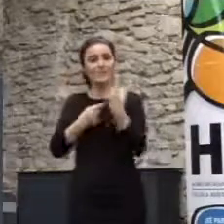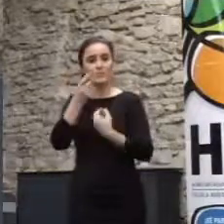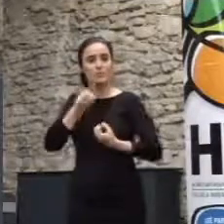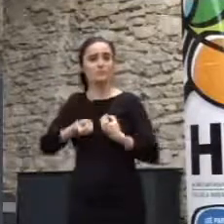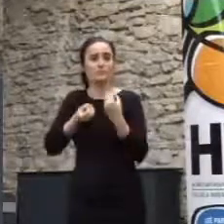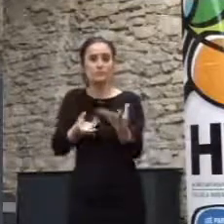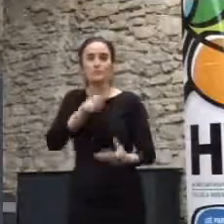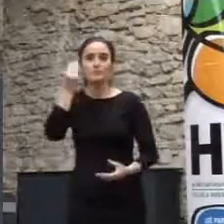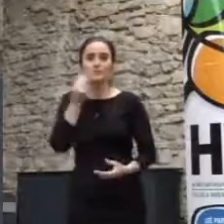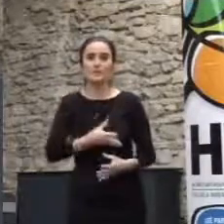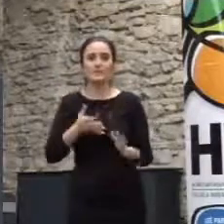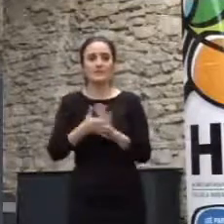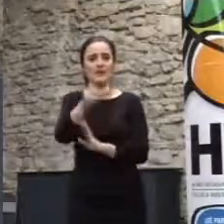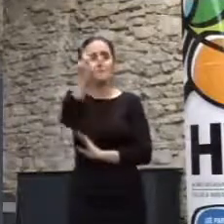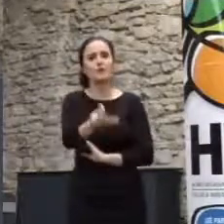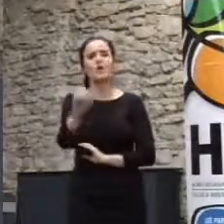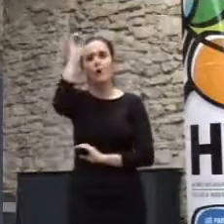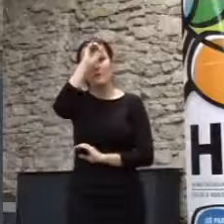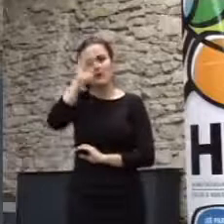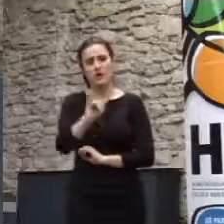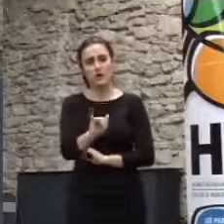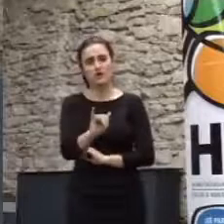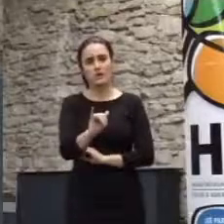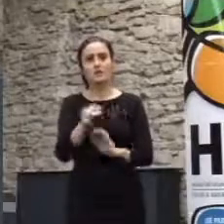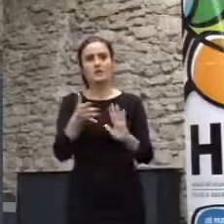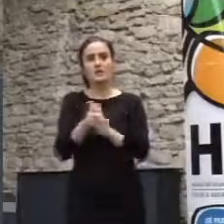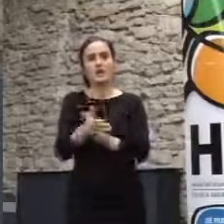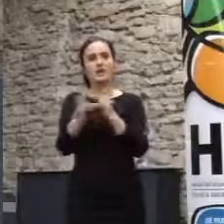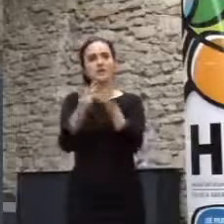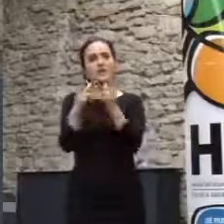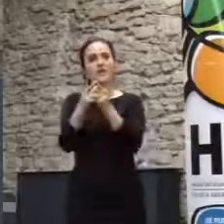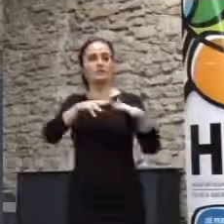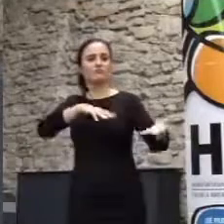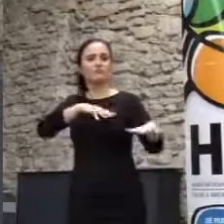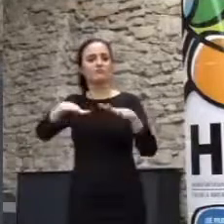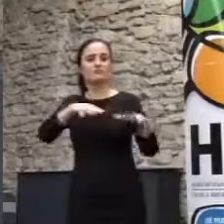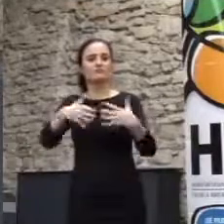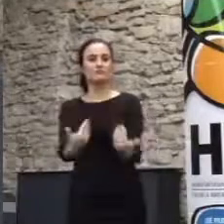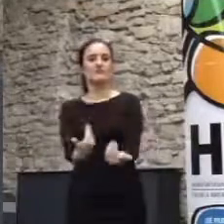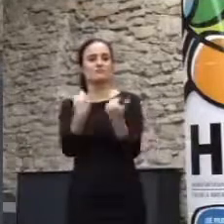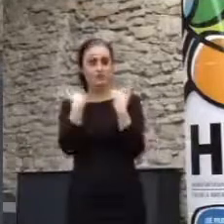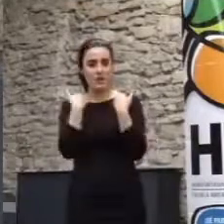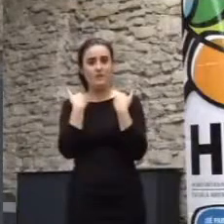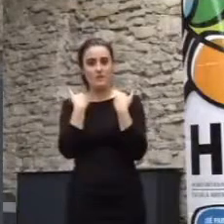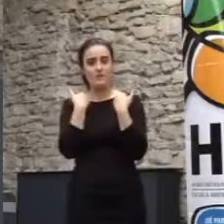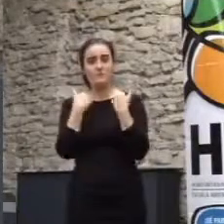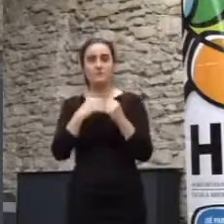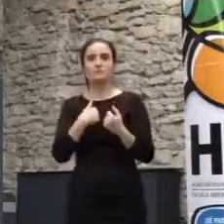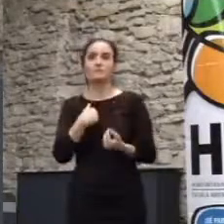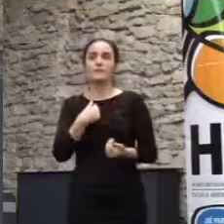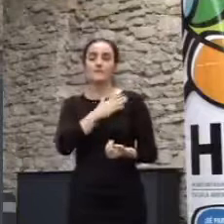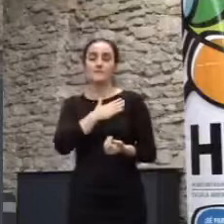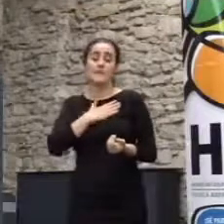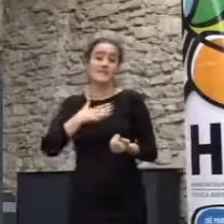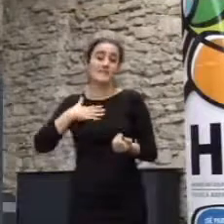es una persona con opinión, es una persona socialmente activa, implicada, responsable, y me gustaría